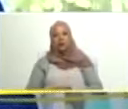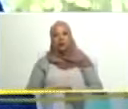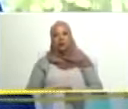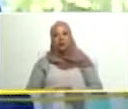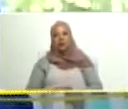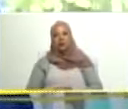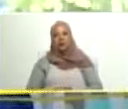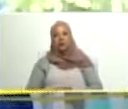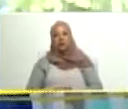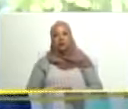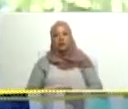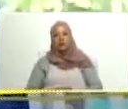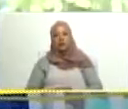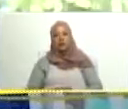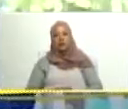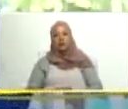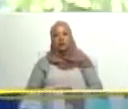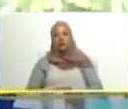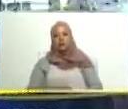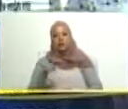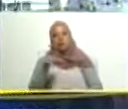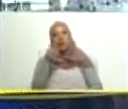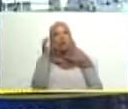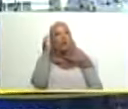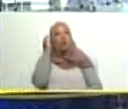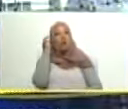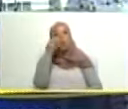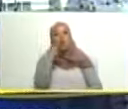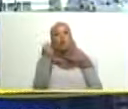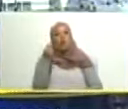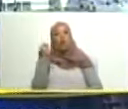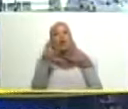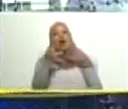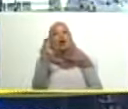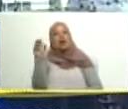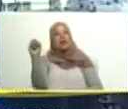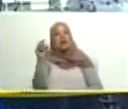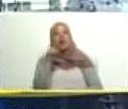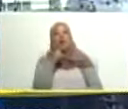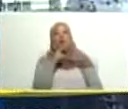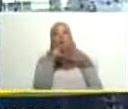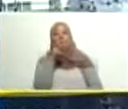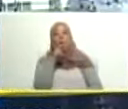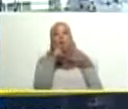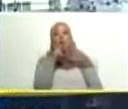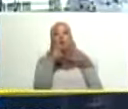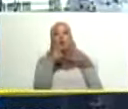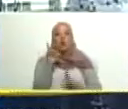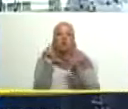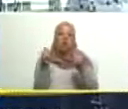Héctor, tú que eres un muchacho de 30 años y ustedes la generación de oro.